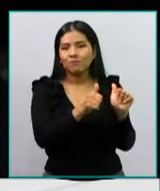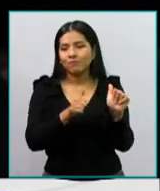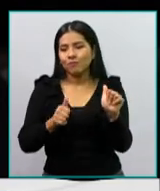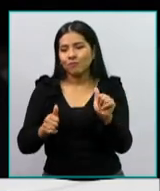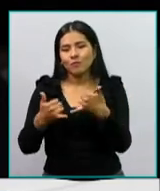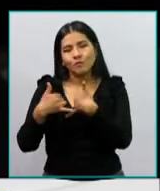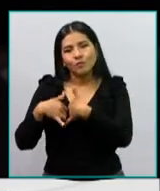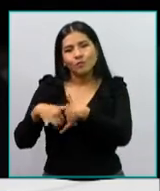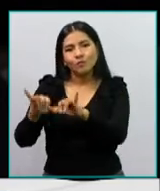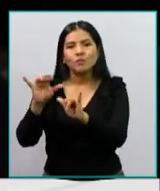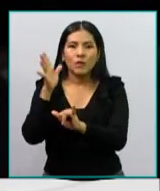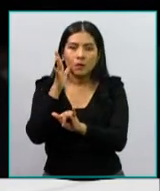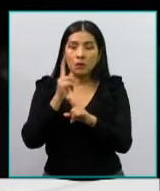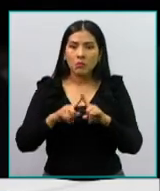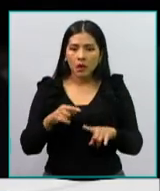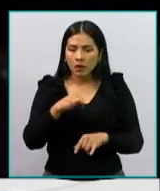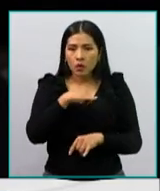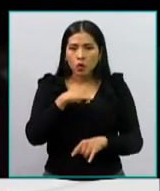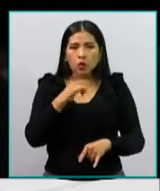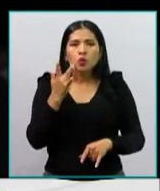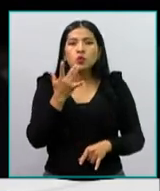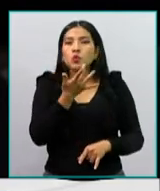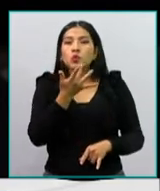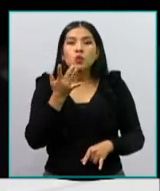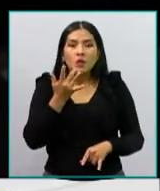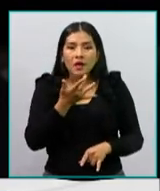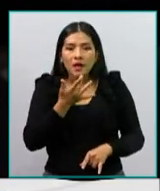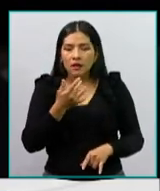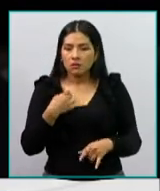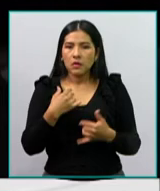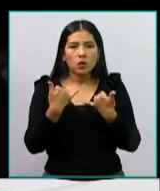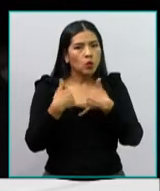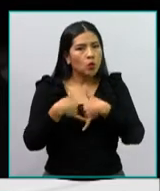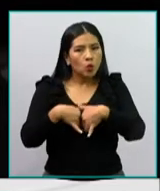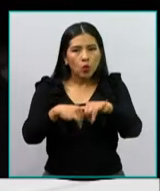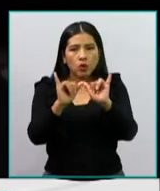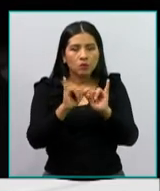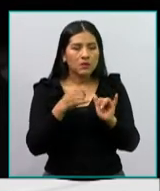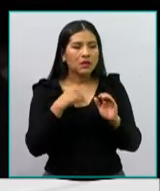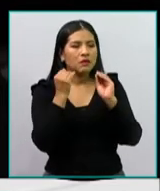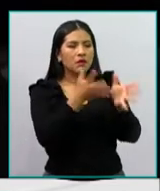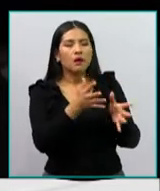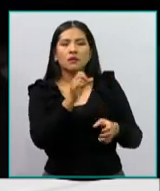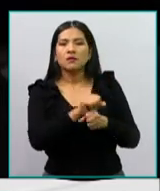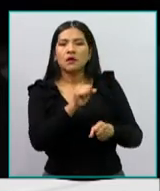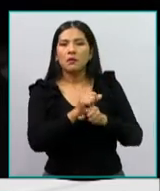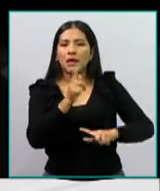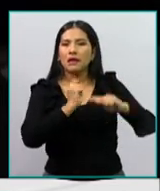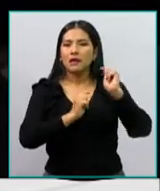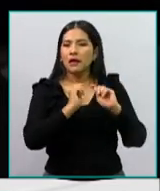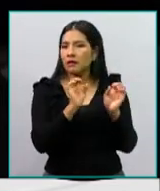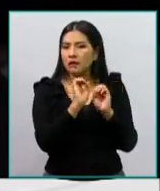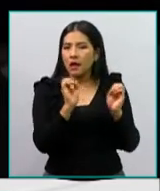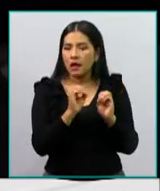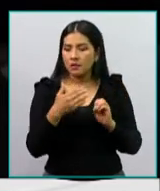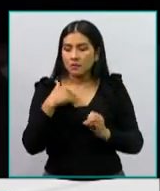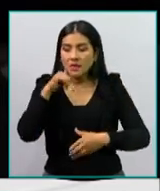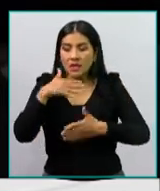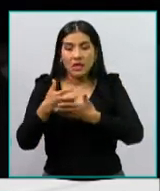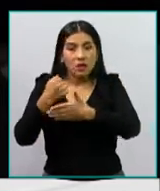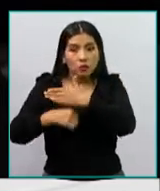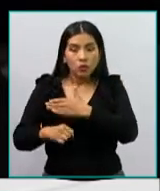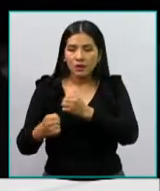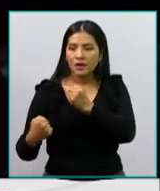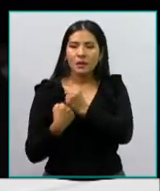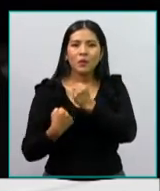considero afortunada, porque la vida misma no me ha permitido abandonar este camino, ¿no? Y más bien mi hija ha sido el